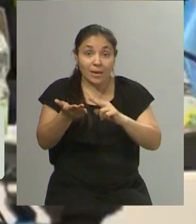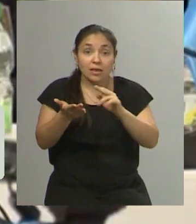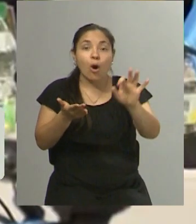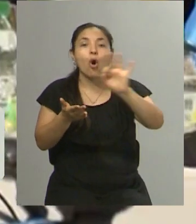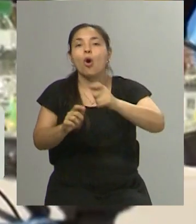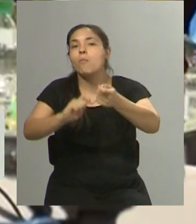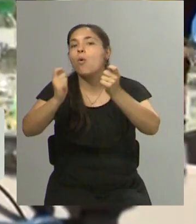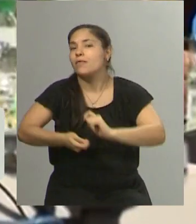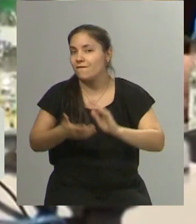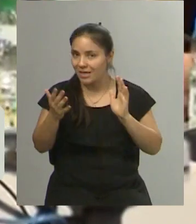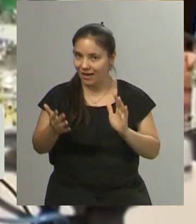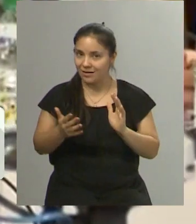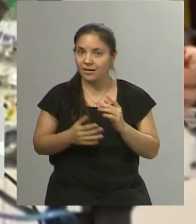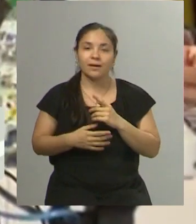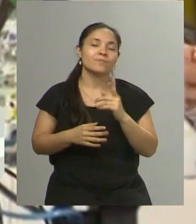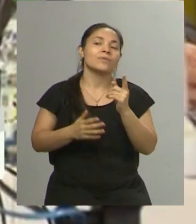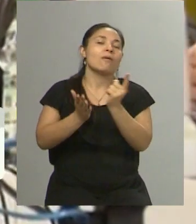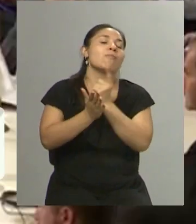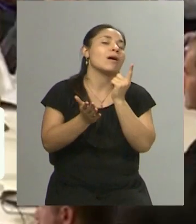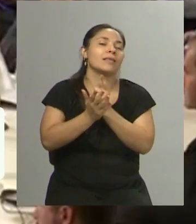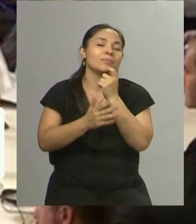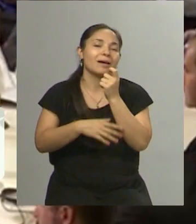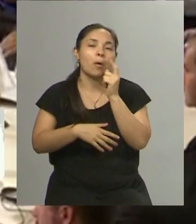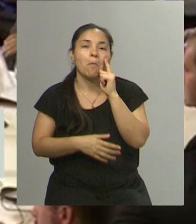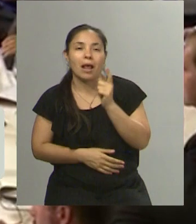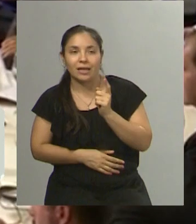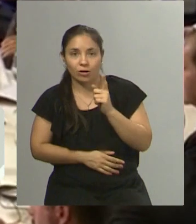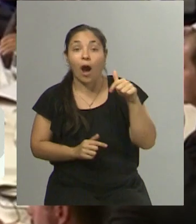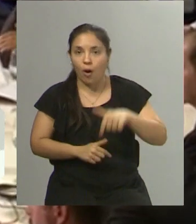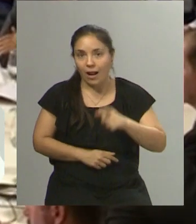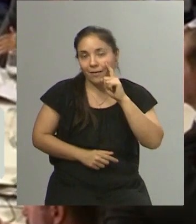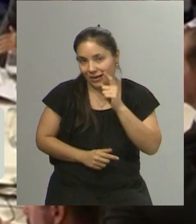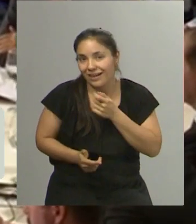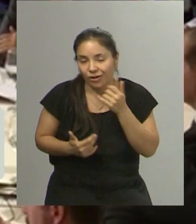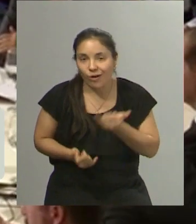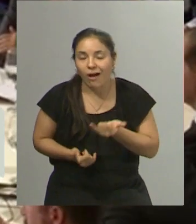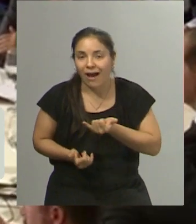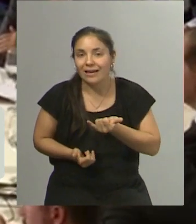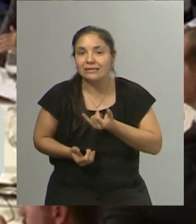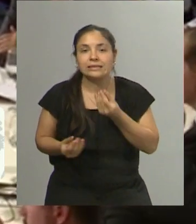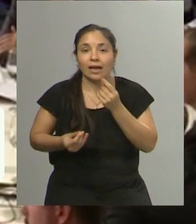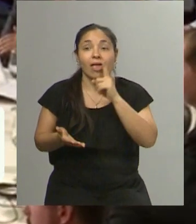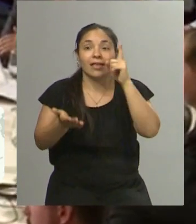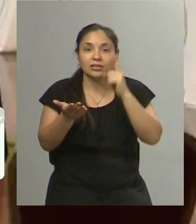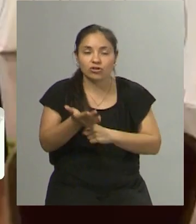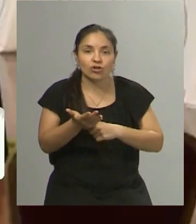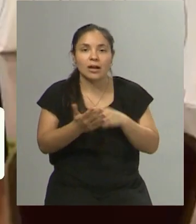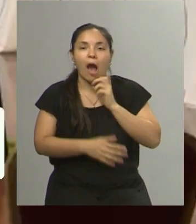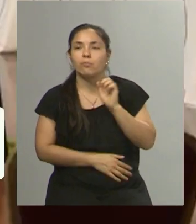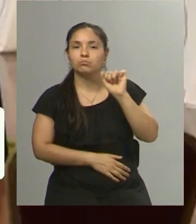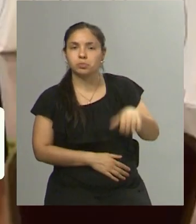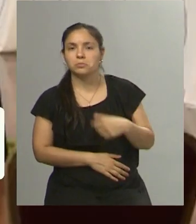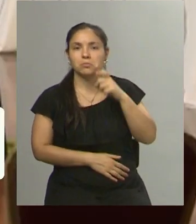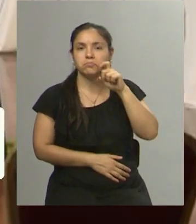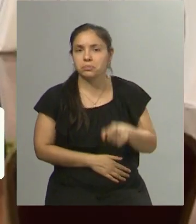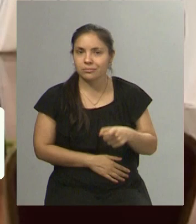modificarla. Pero no se puede correr el riesgo que estamos corriendo de tener decisiones que no se cumplen,